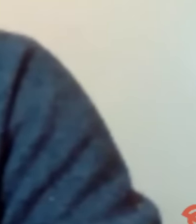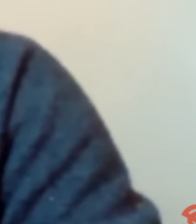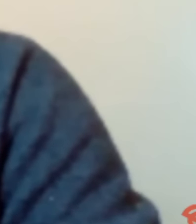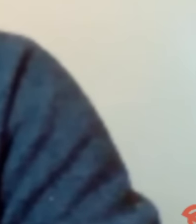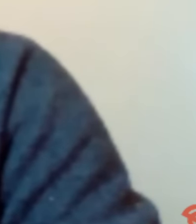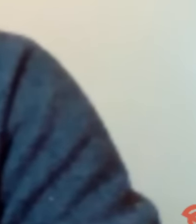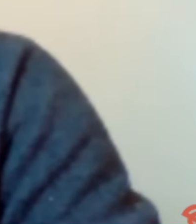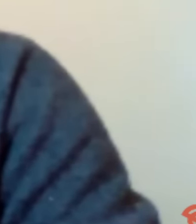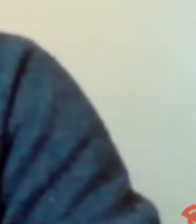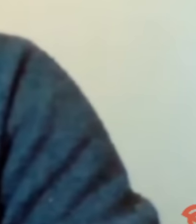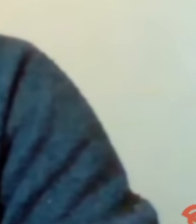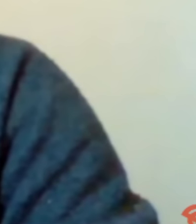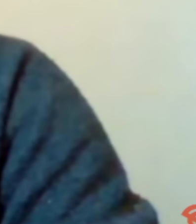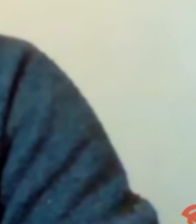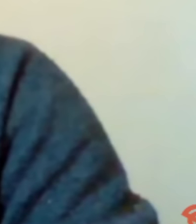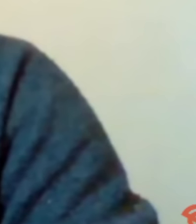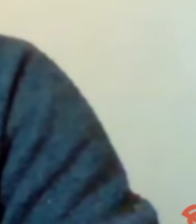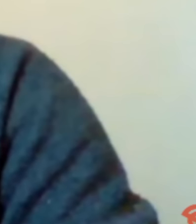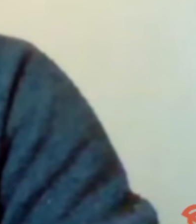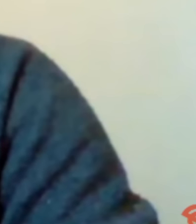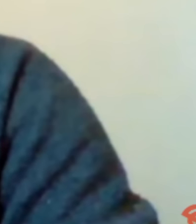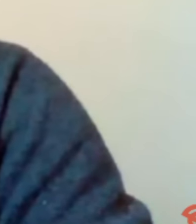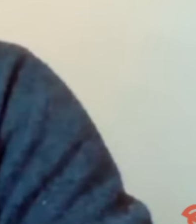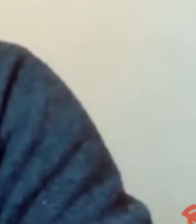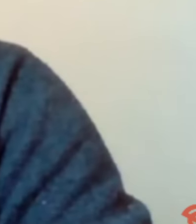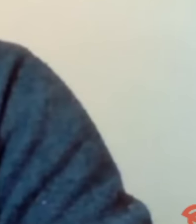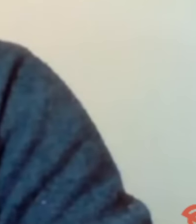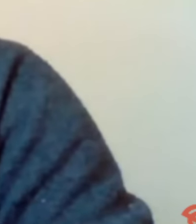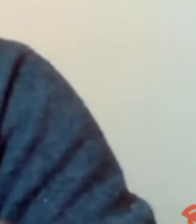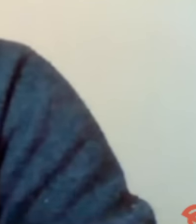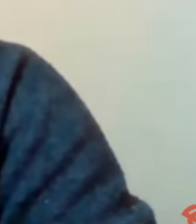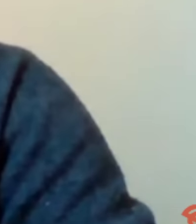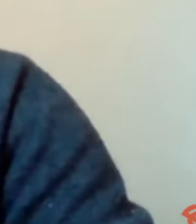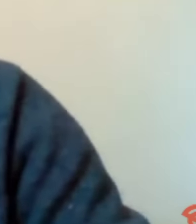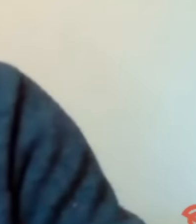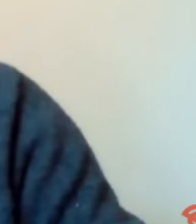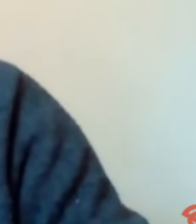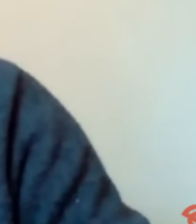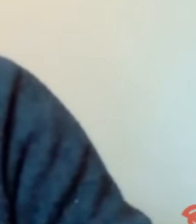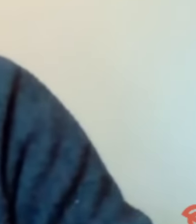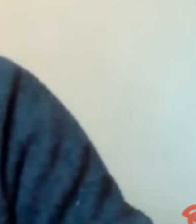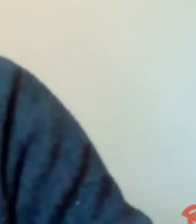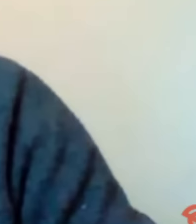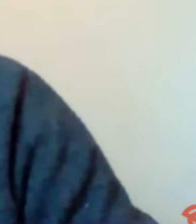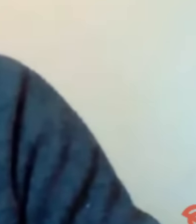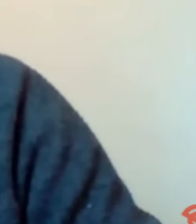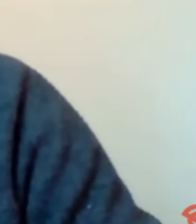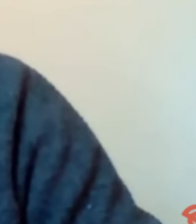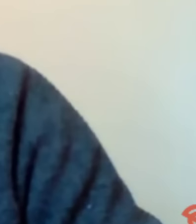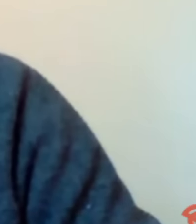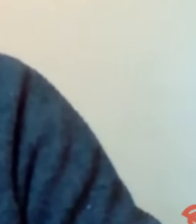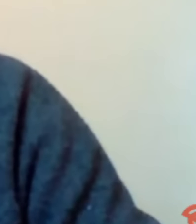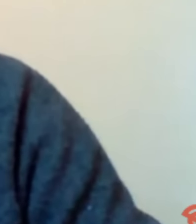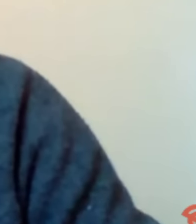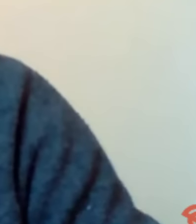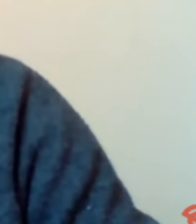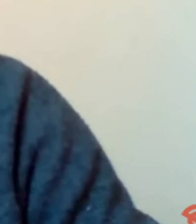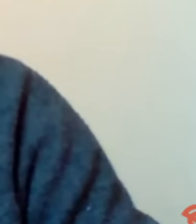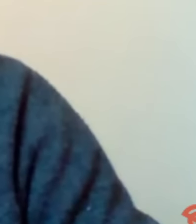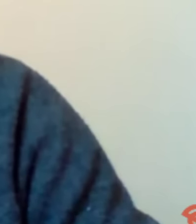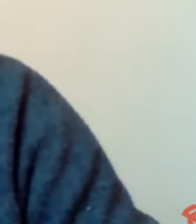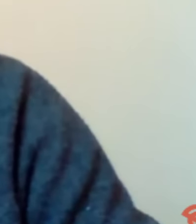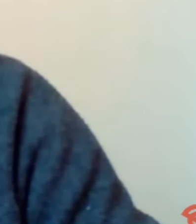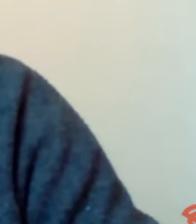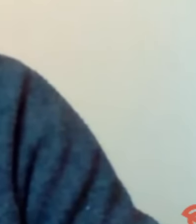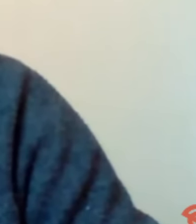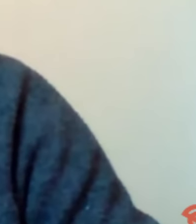el presidente respondió solamente a preguntas de Nancy Flores, bueno, aquí sin ningún acuerdo previo, sin ninguna situación en la